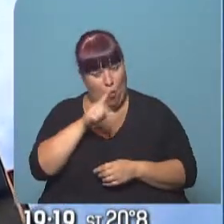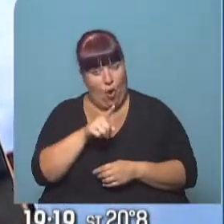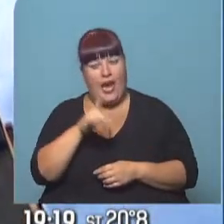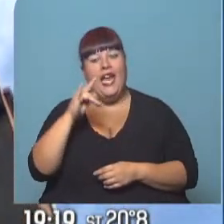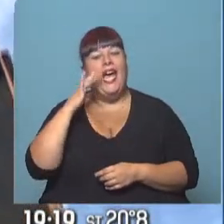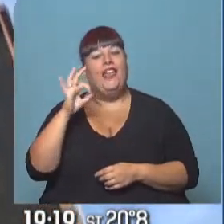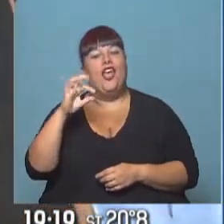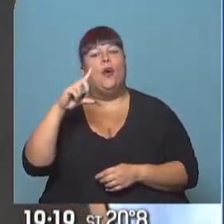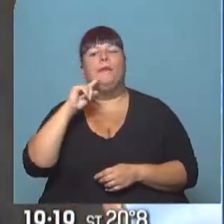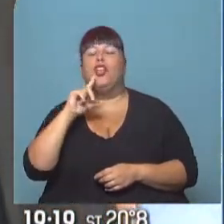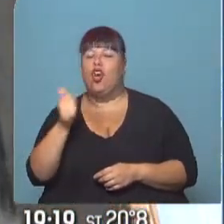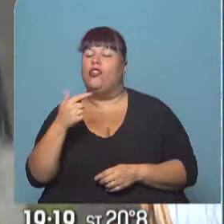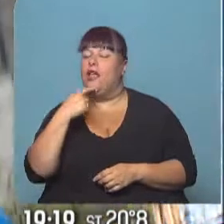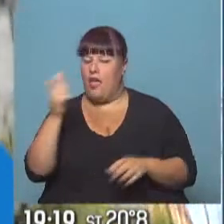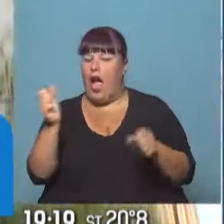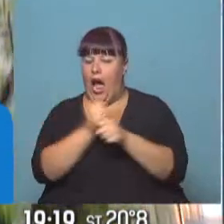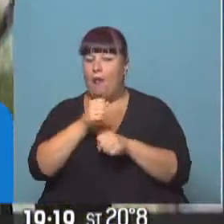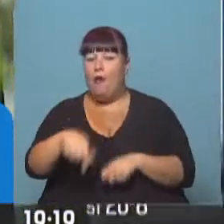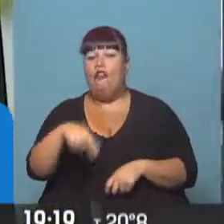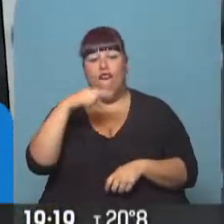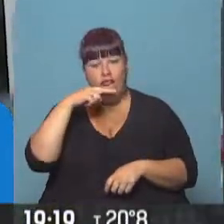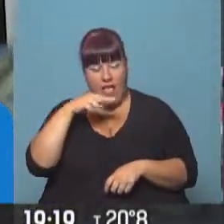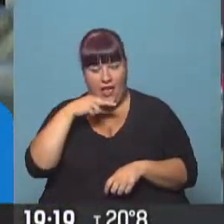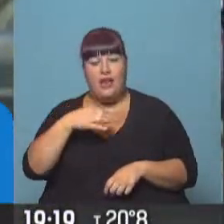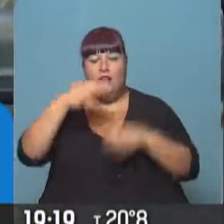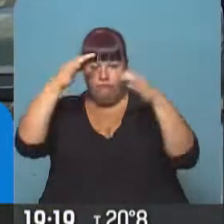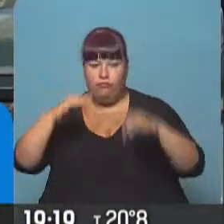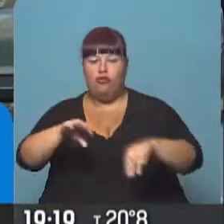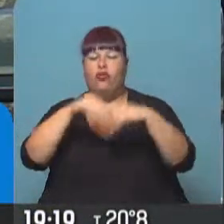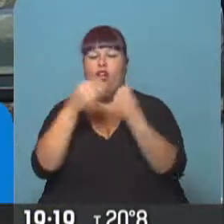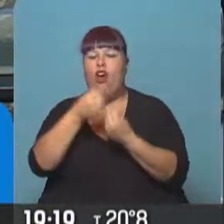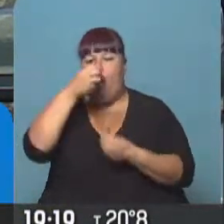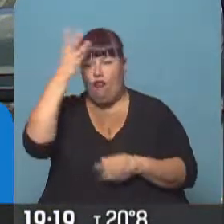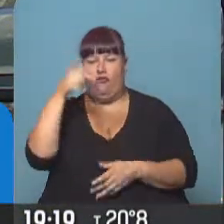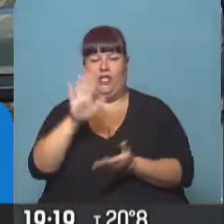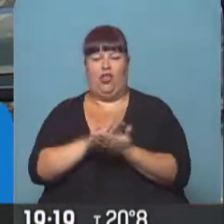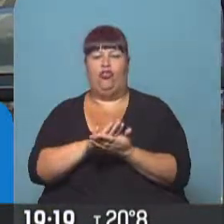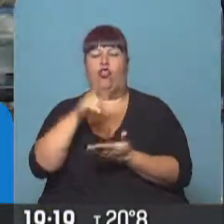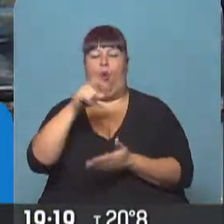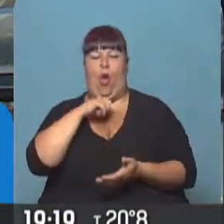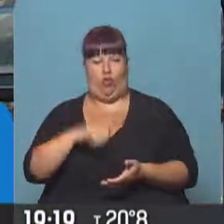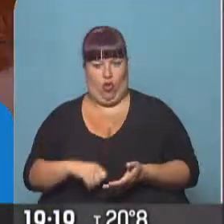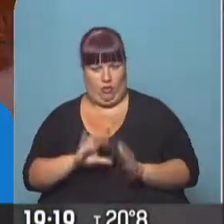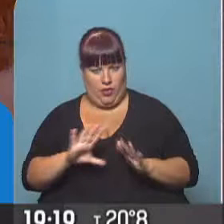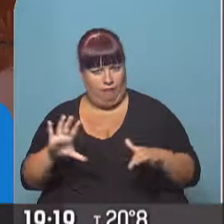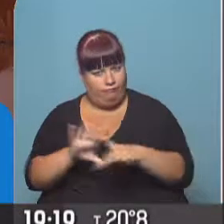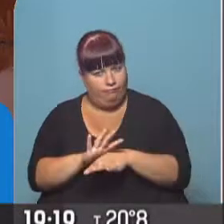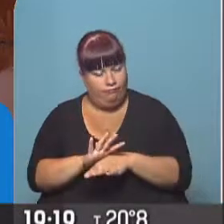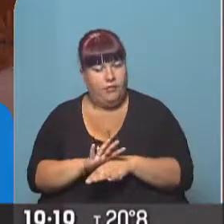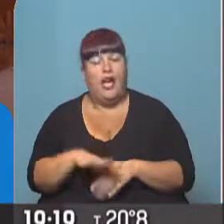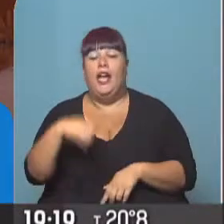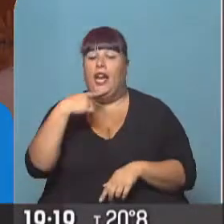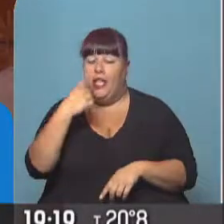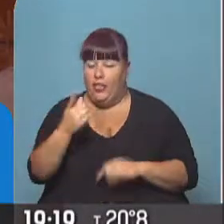Diego Pirota, confirmó que este viernes se van a conocer los resultados definitivos de la autopsia.